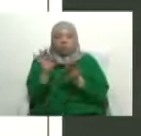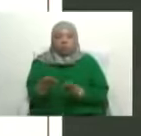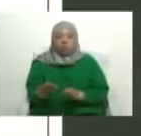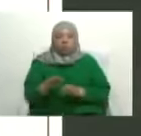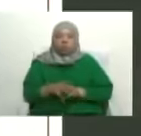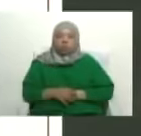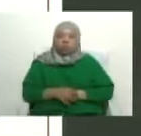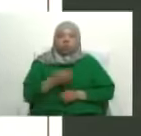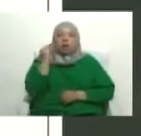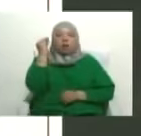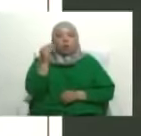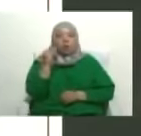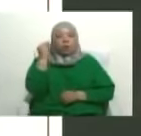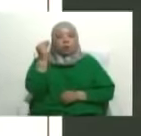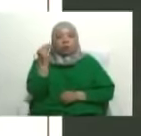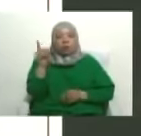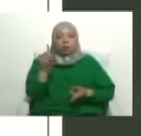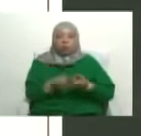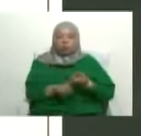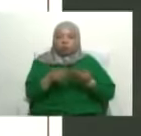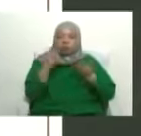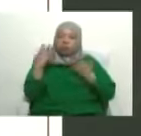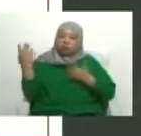¿Qué opina usted de esto, señor Brian Nichols?